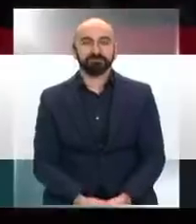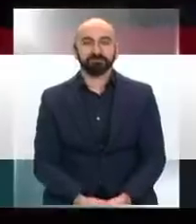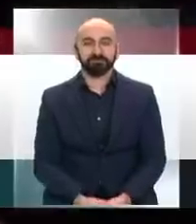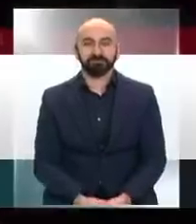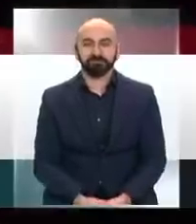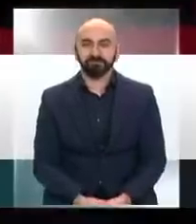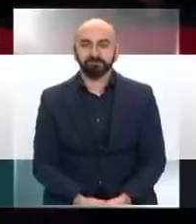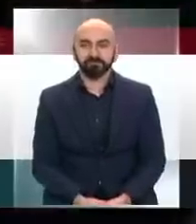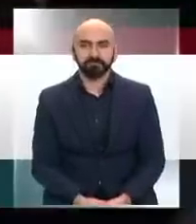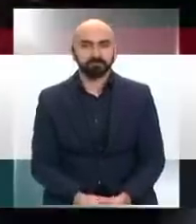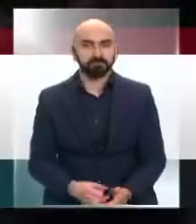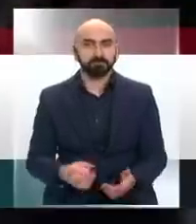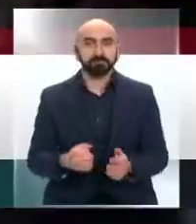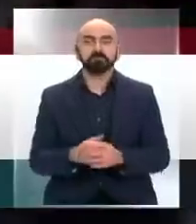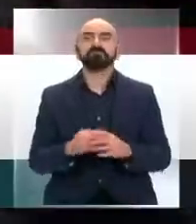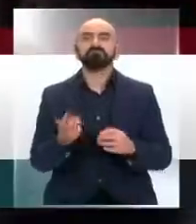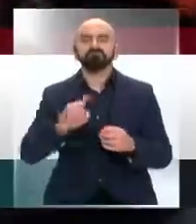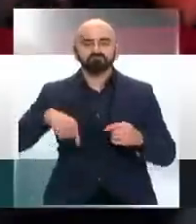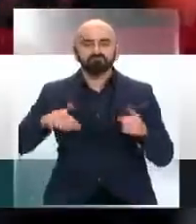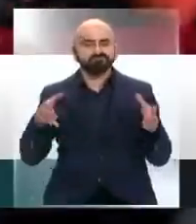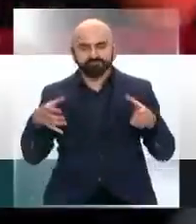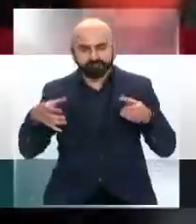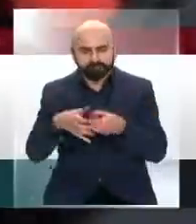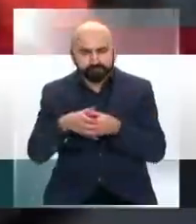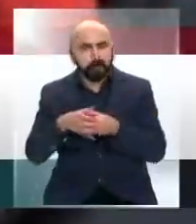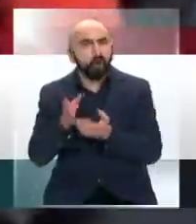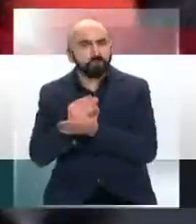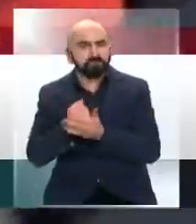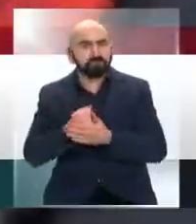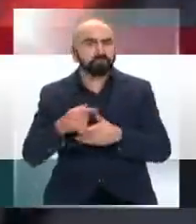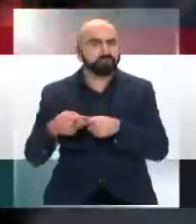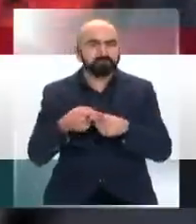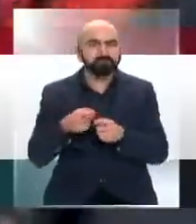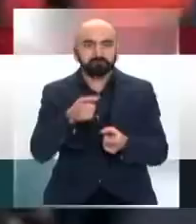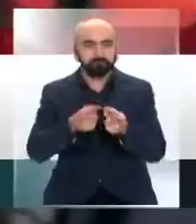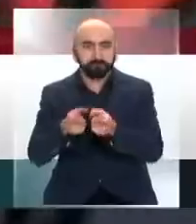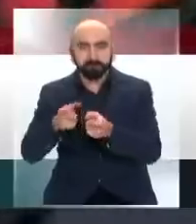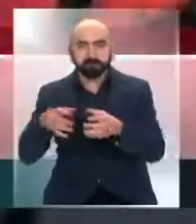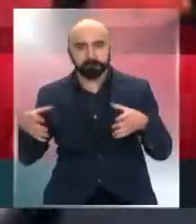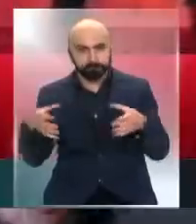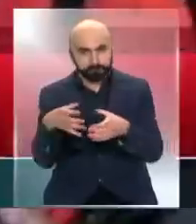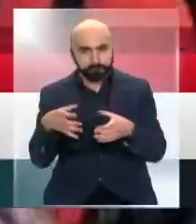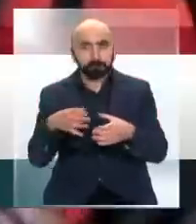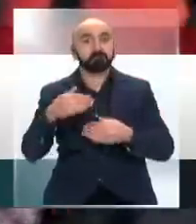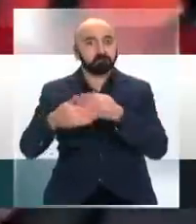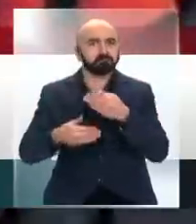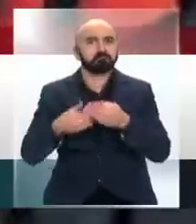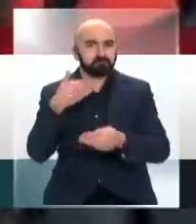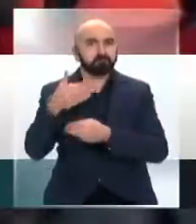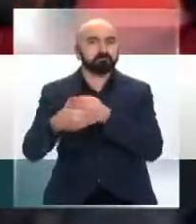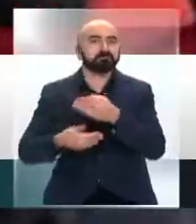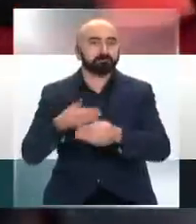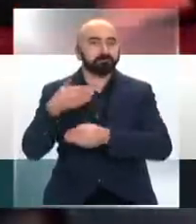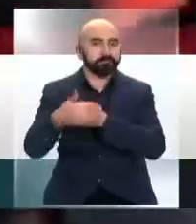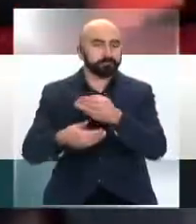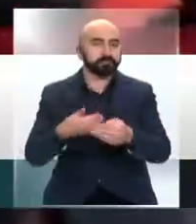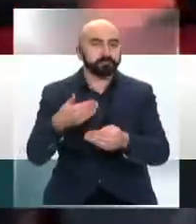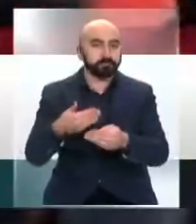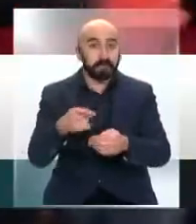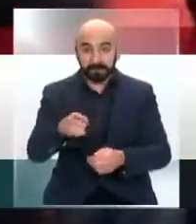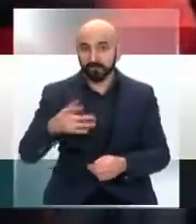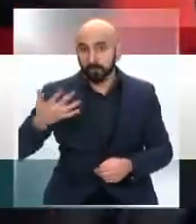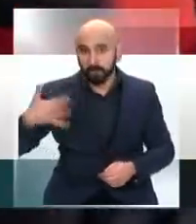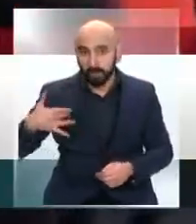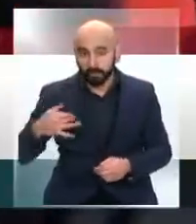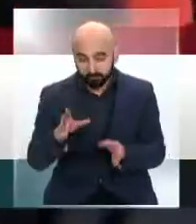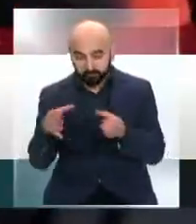Venimos de las movilizaciones sociales, nos formamos políticamente en las luchas sociales que han ido convergiendo a lo largo de la historia, y eso también es importante.